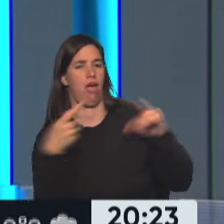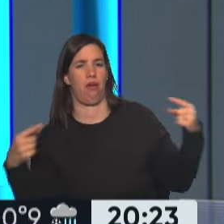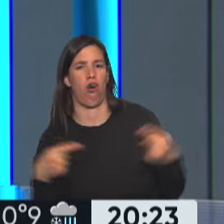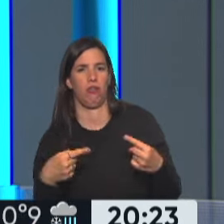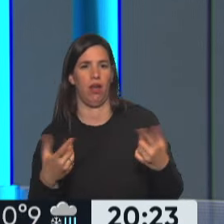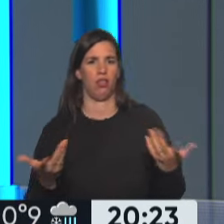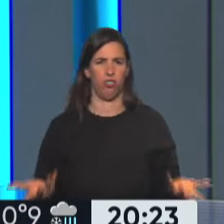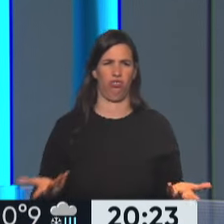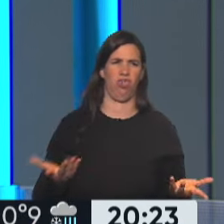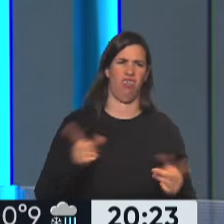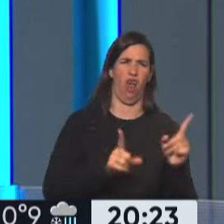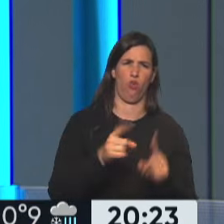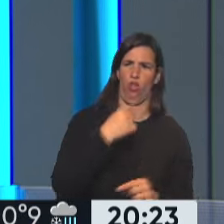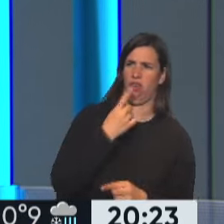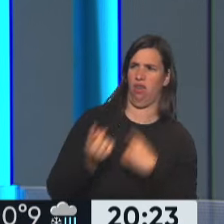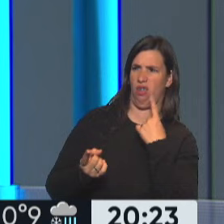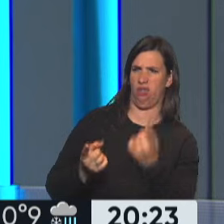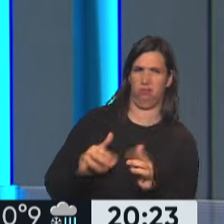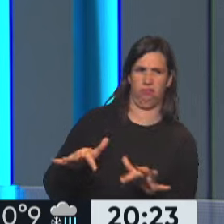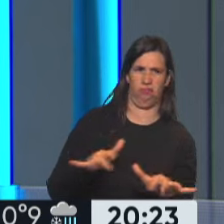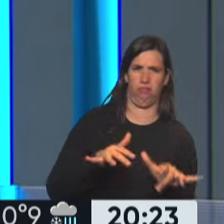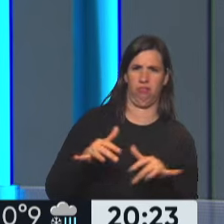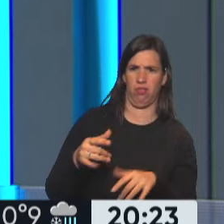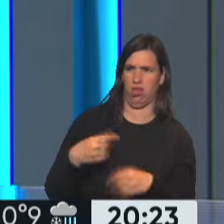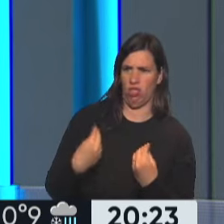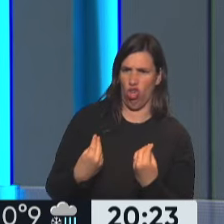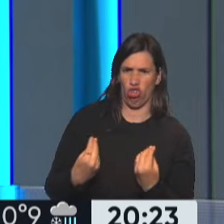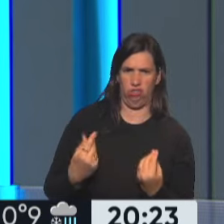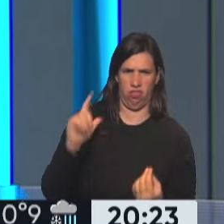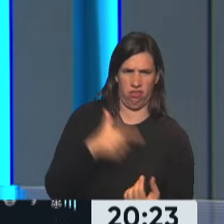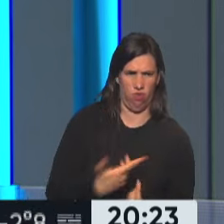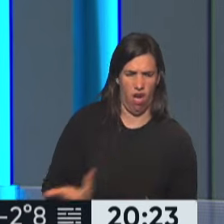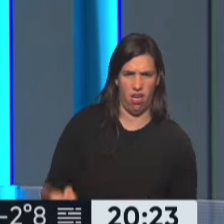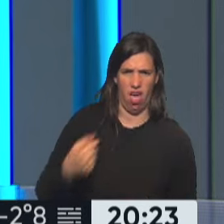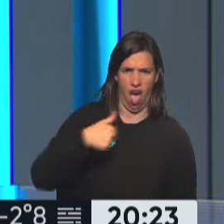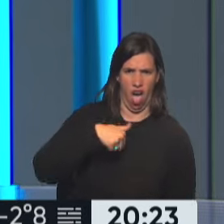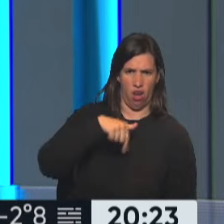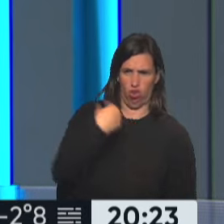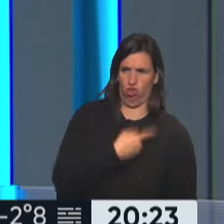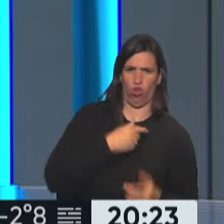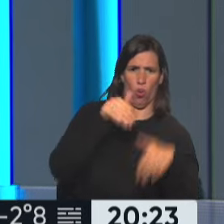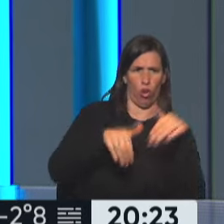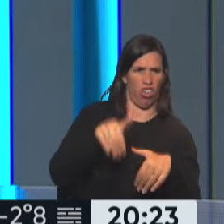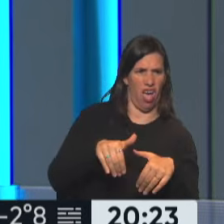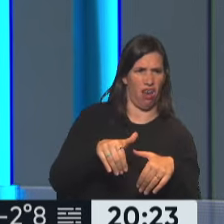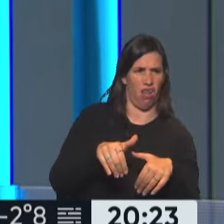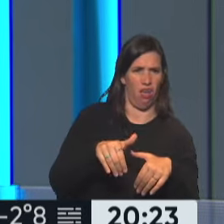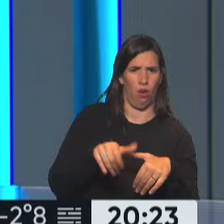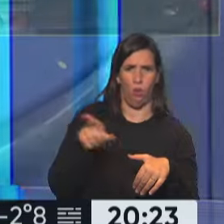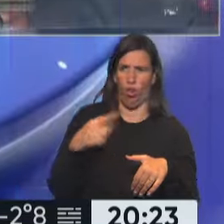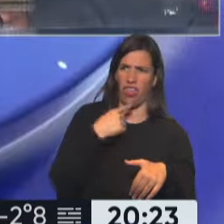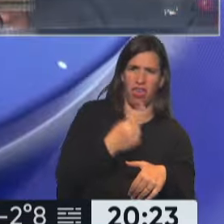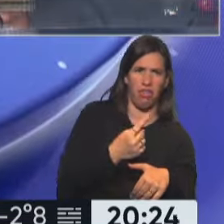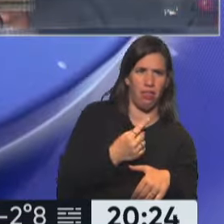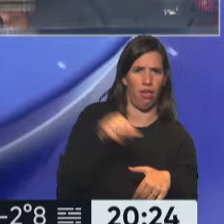los legisladores comenzaron a decir Bueno pero dónde quedamos parados nosotros teníamos que votar una cosa Ahora resulta ser que estamos del otro lado Qué sucede dentro de ese bloque